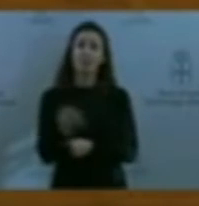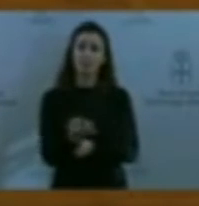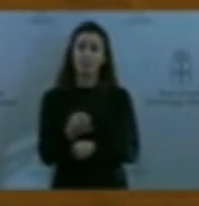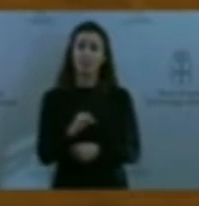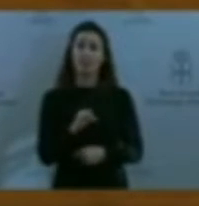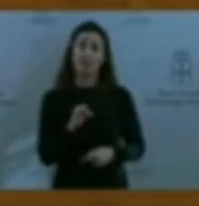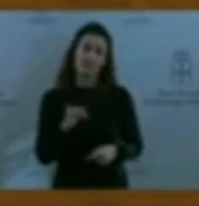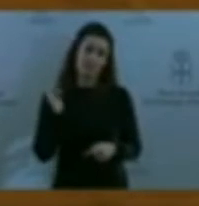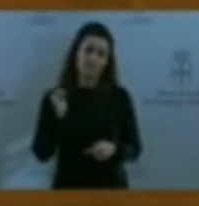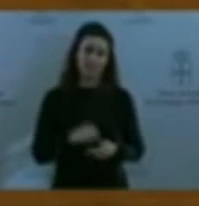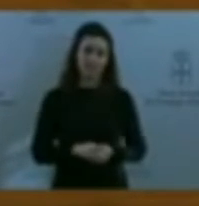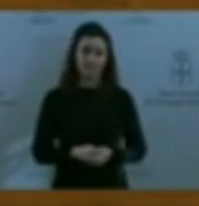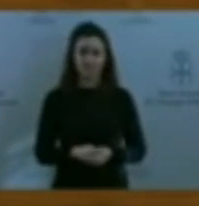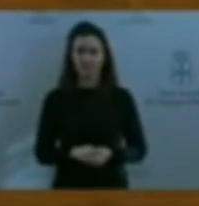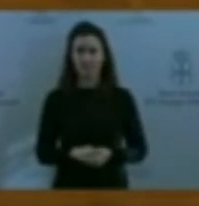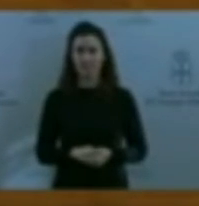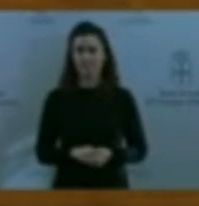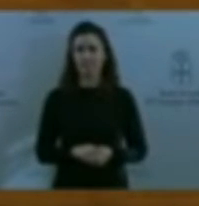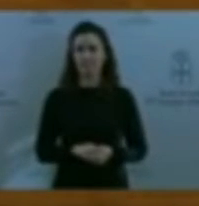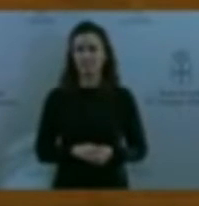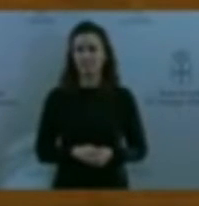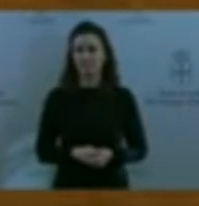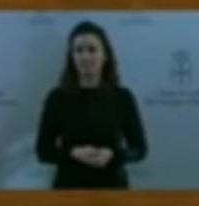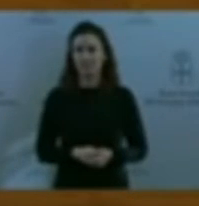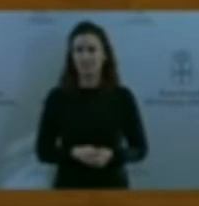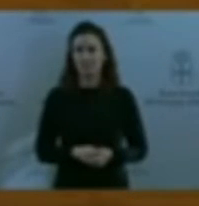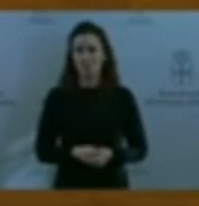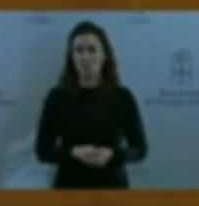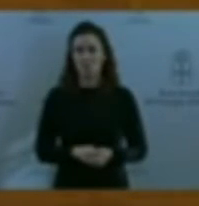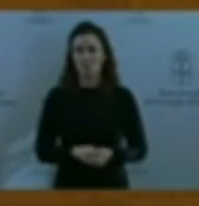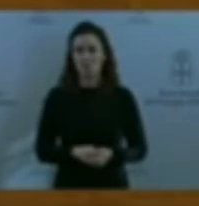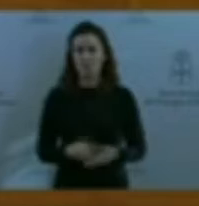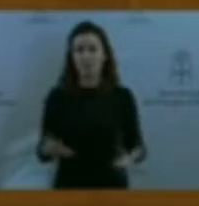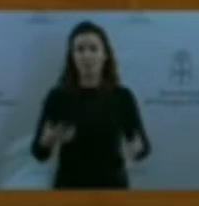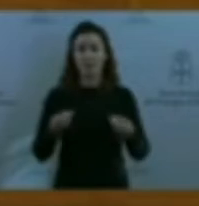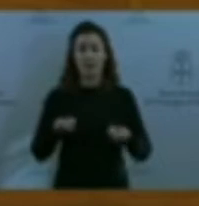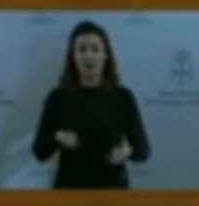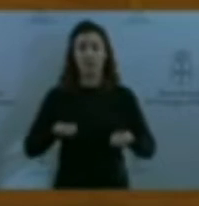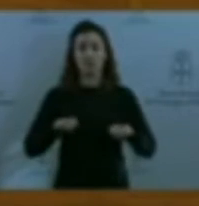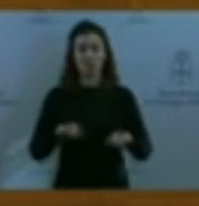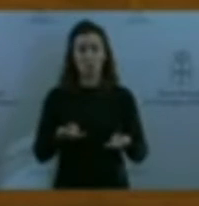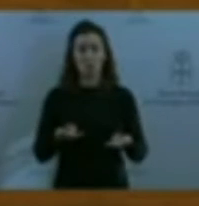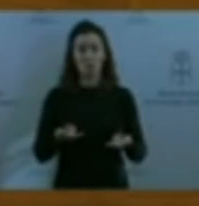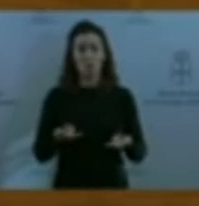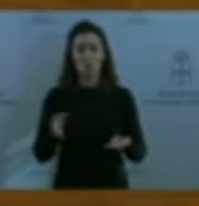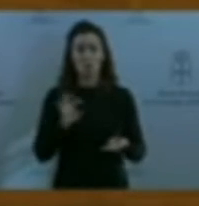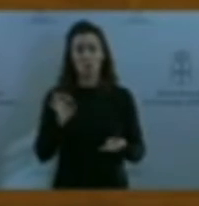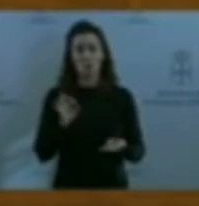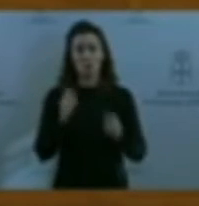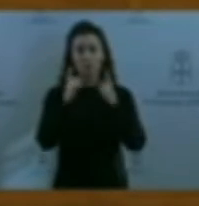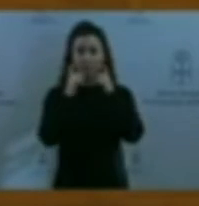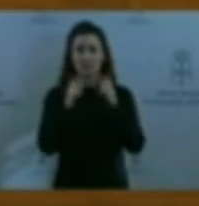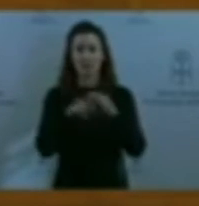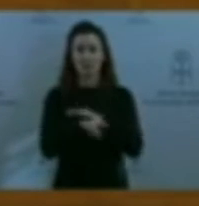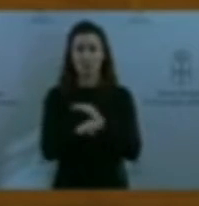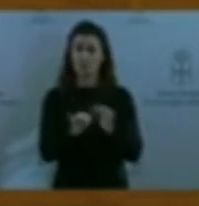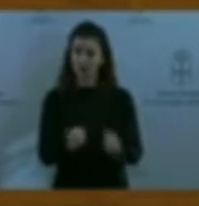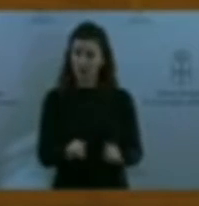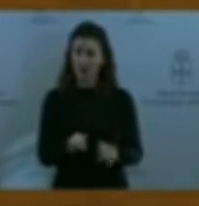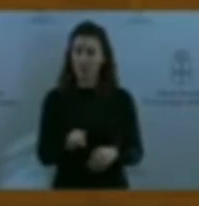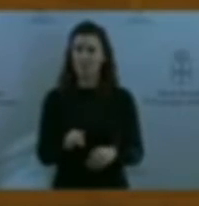hablaremos de la responsabilidad, de gasto, de maximización de los recursos disponibles, sin poner con ello en riesgo la estabilidad